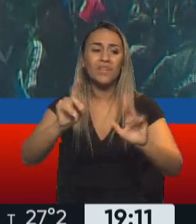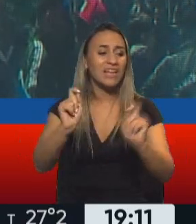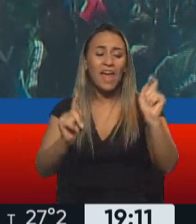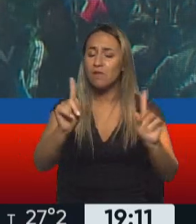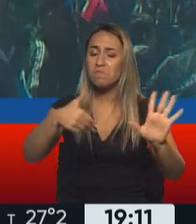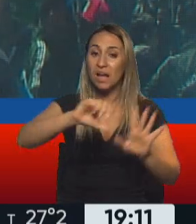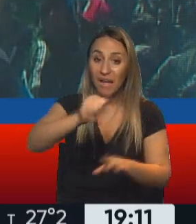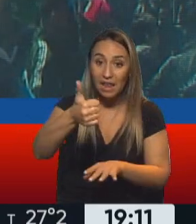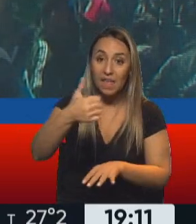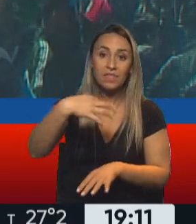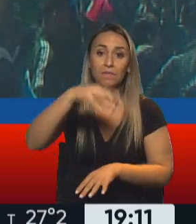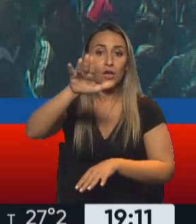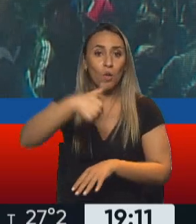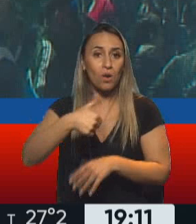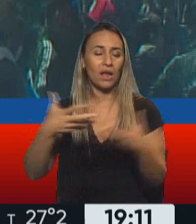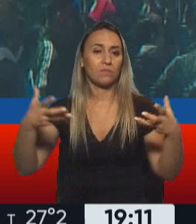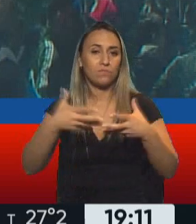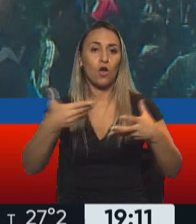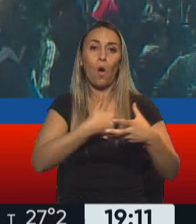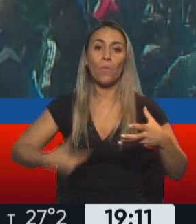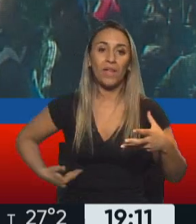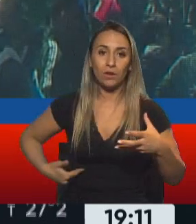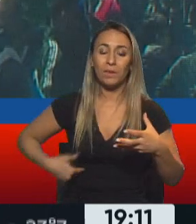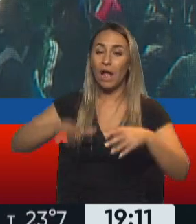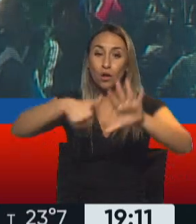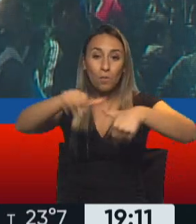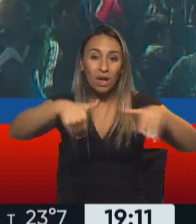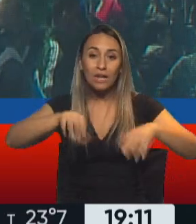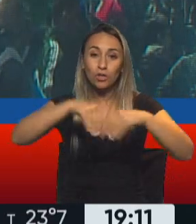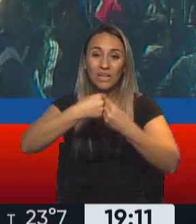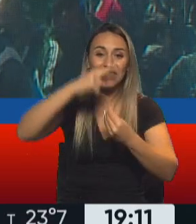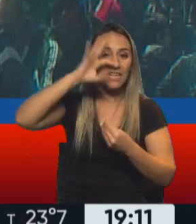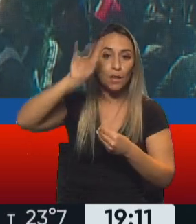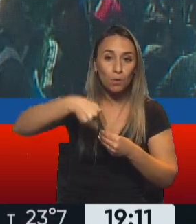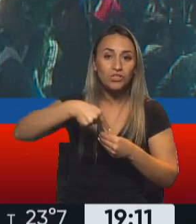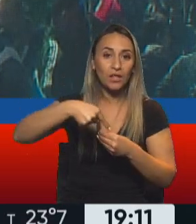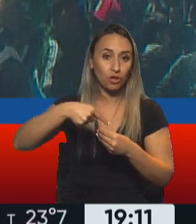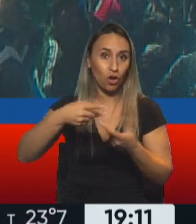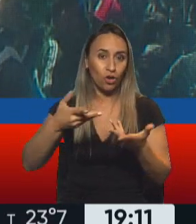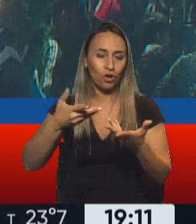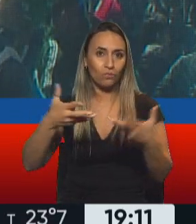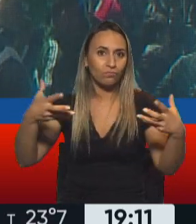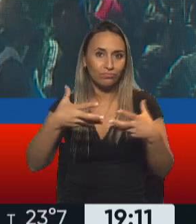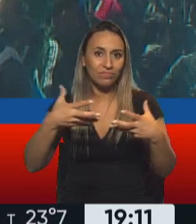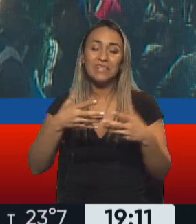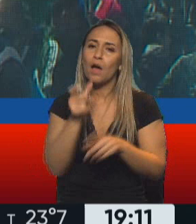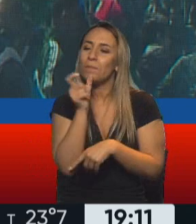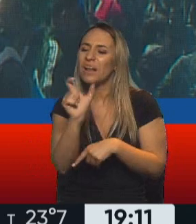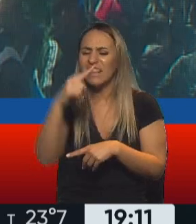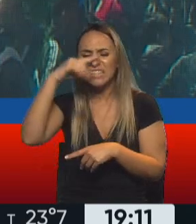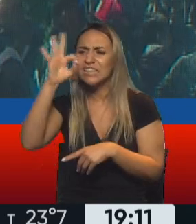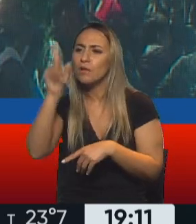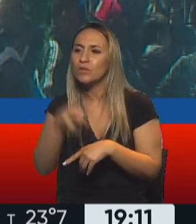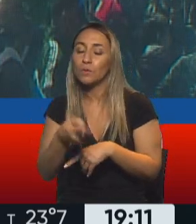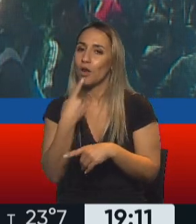que represente, dijo literalmente, al 70% del sistema. Sí. Esta es la palabra. Bueno, ese 70%